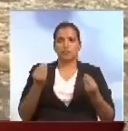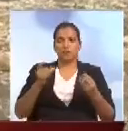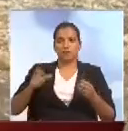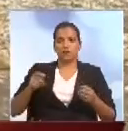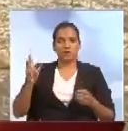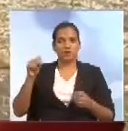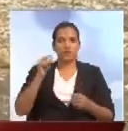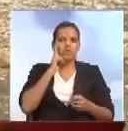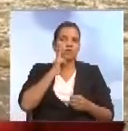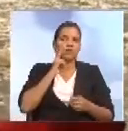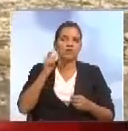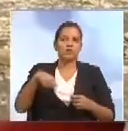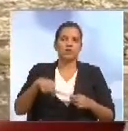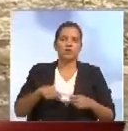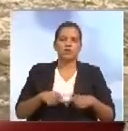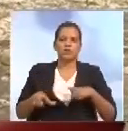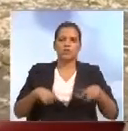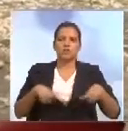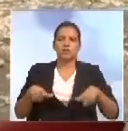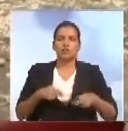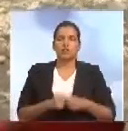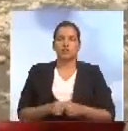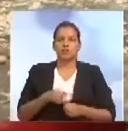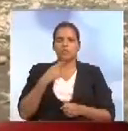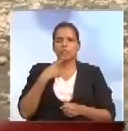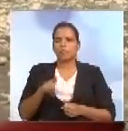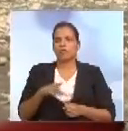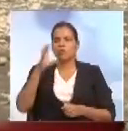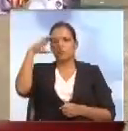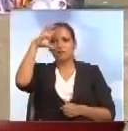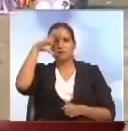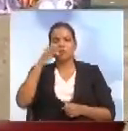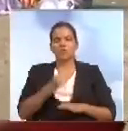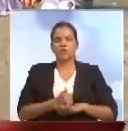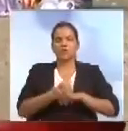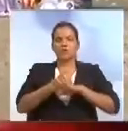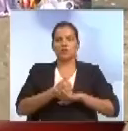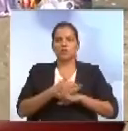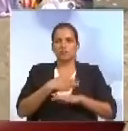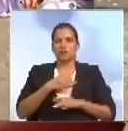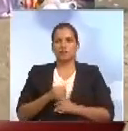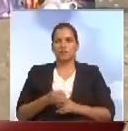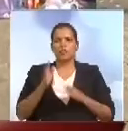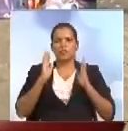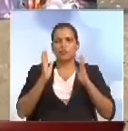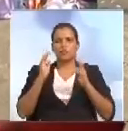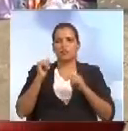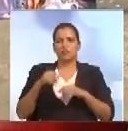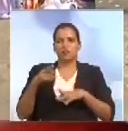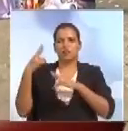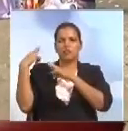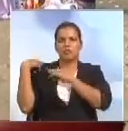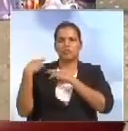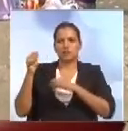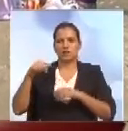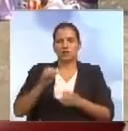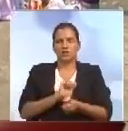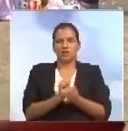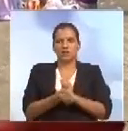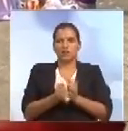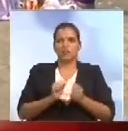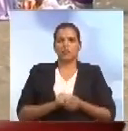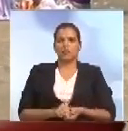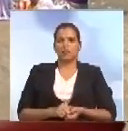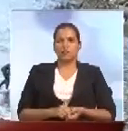ciudadanos dejarán de ir al turístico lugar, pero solo buscan que alguna autoridad se haga cargo y solucione el